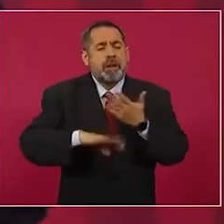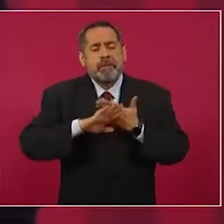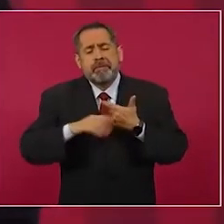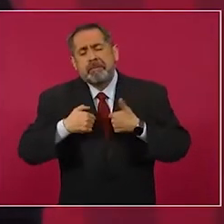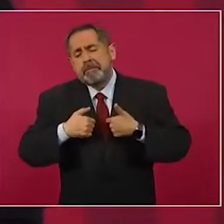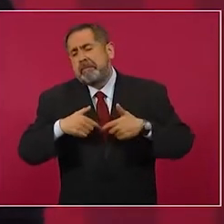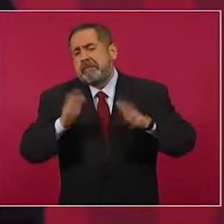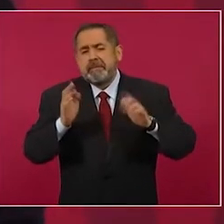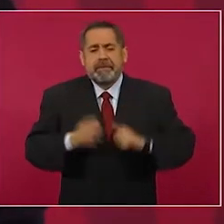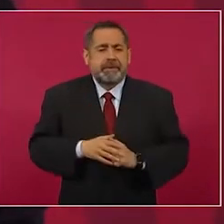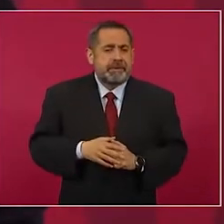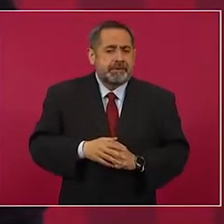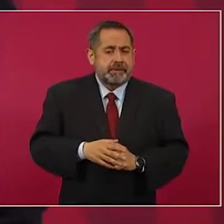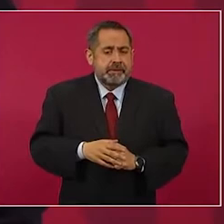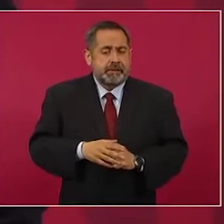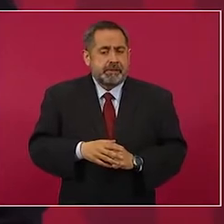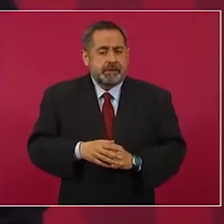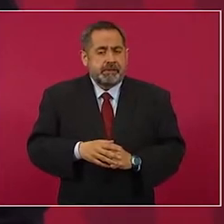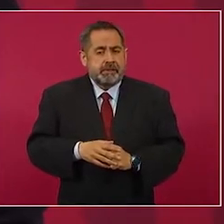Tengo la